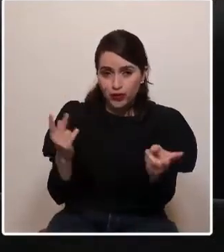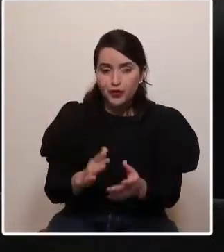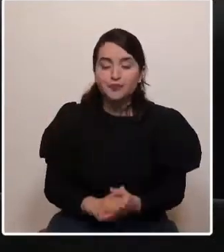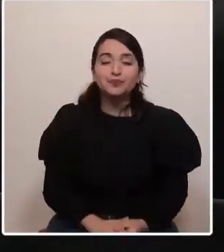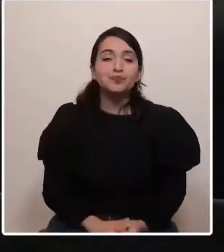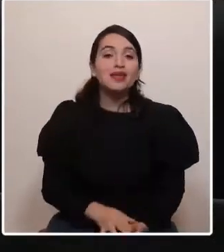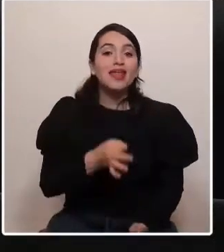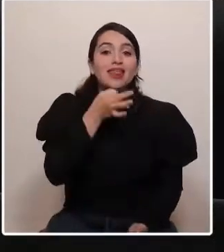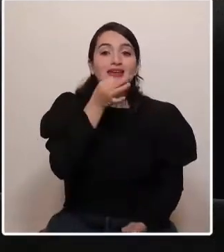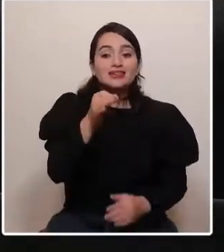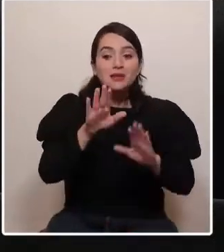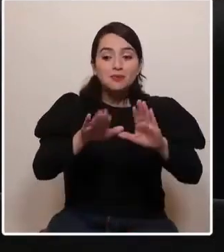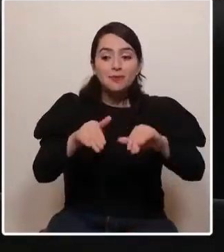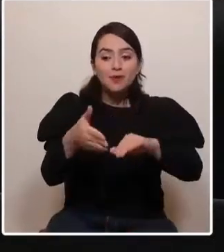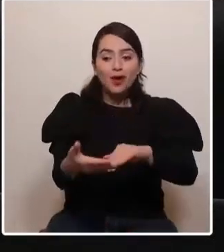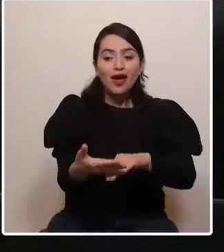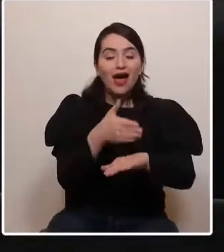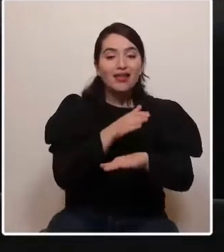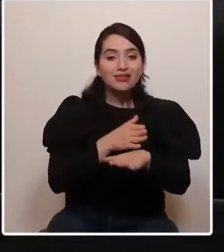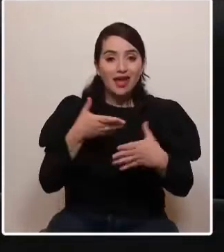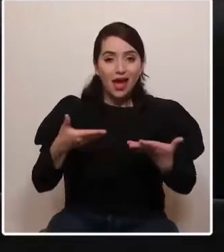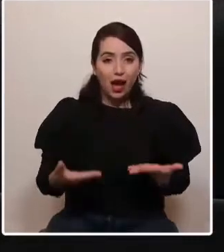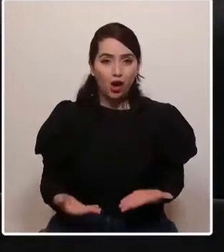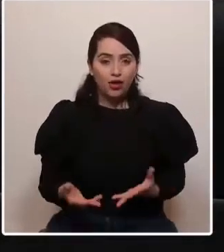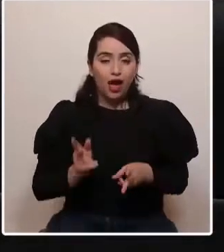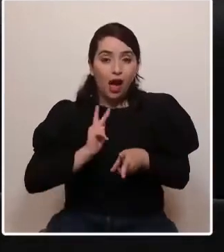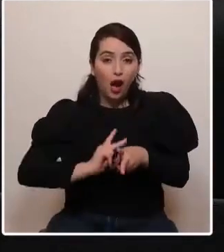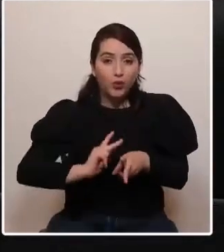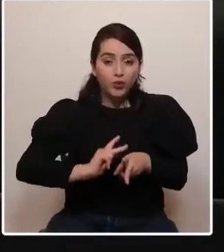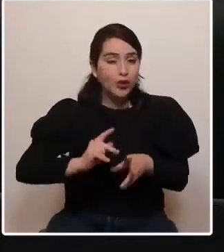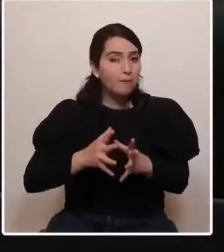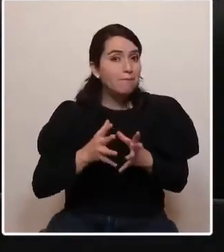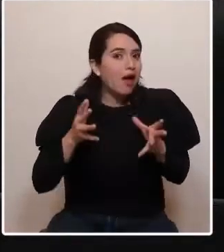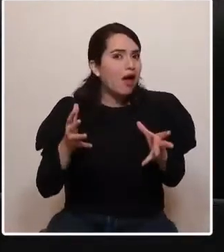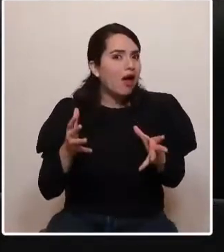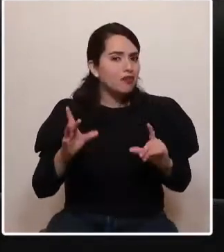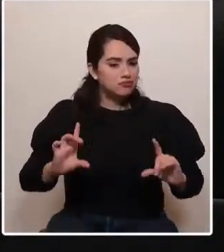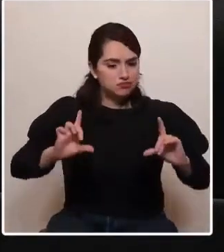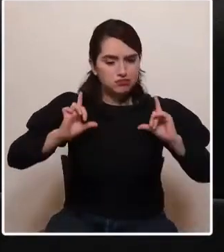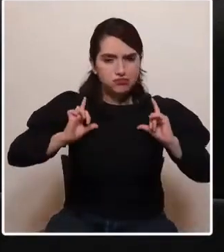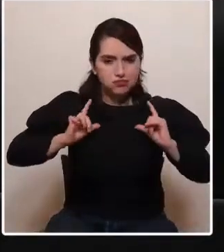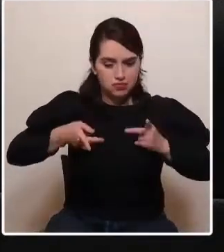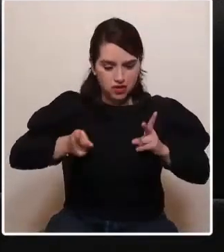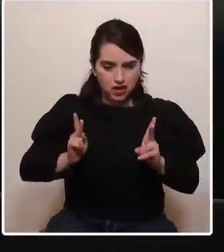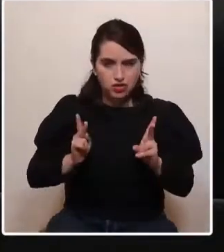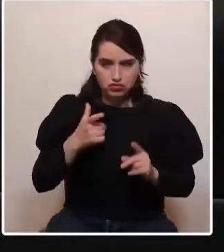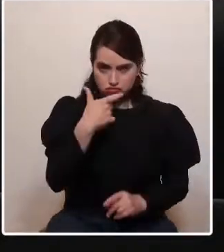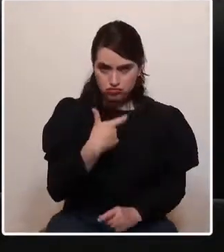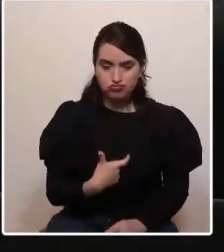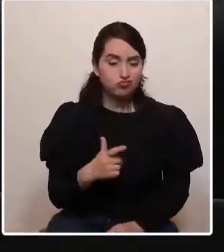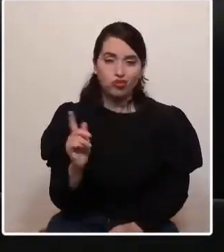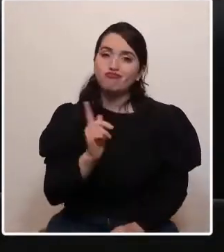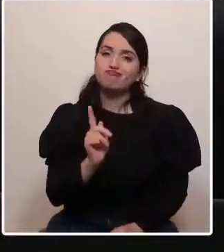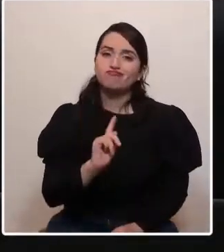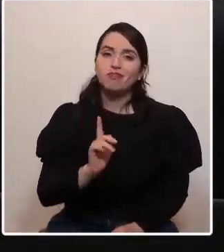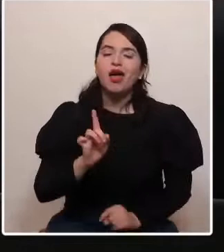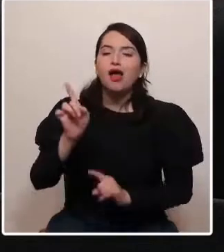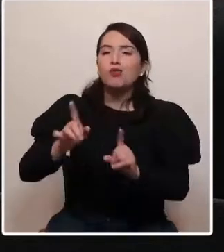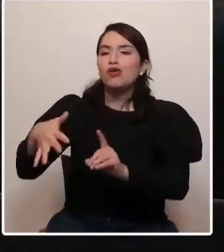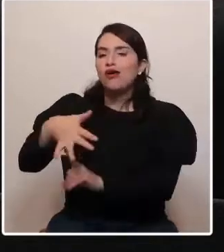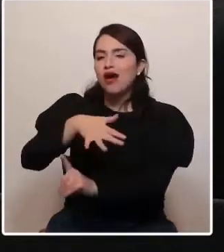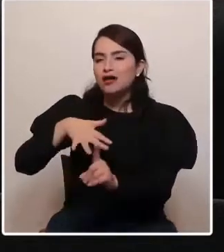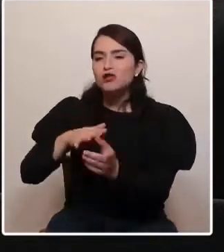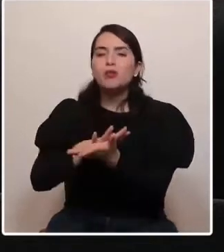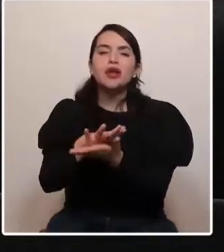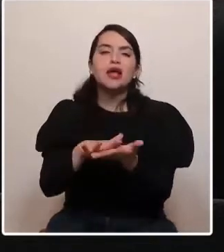como ya se ha dicho antes, en la actualidad los autores mayoritariamente no son titulares de los derechos de autor, tanto así que en algunos casos, como por ejemplo tratándose